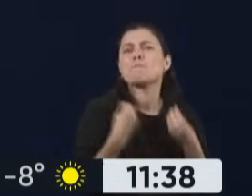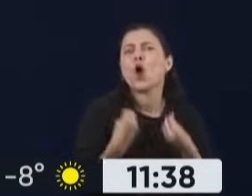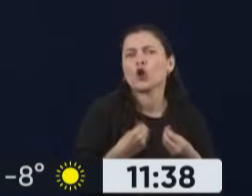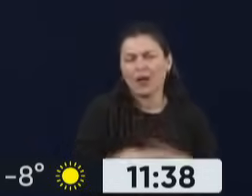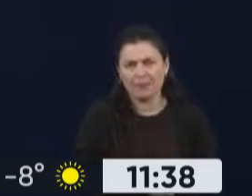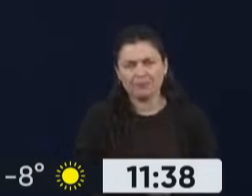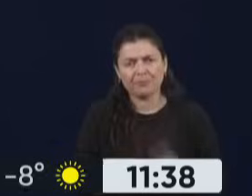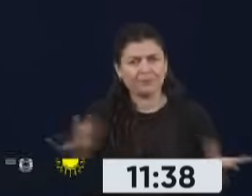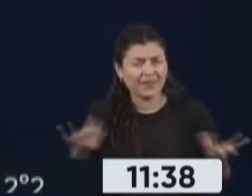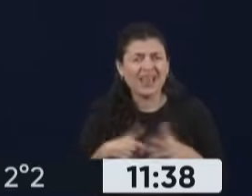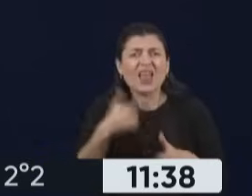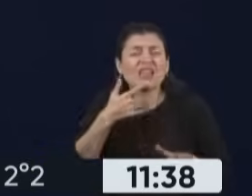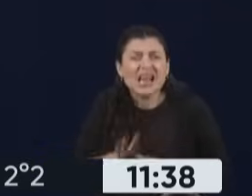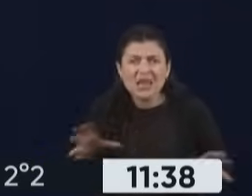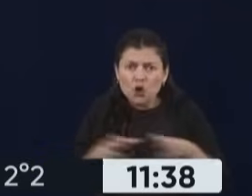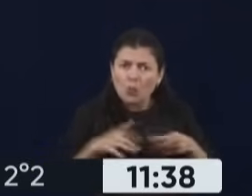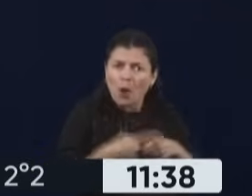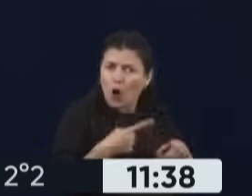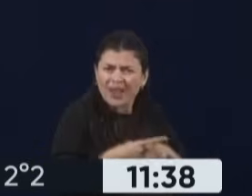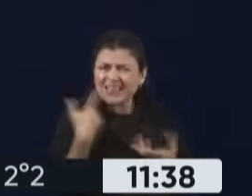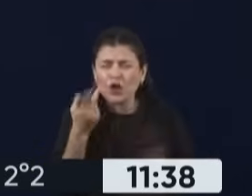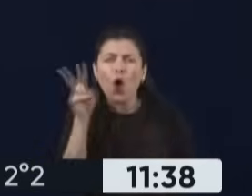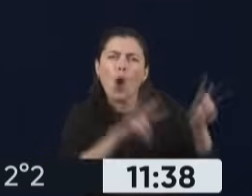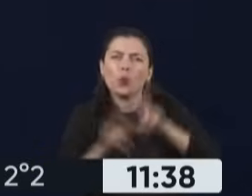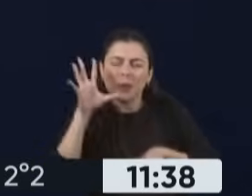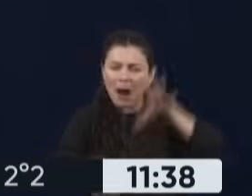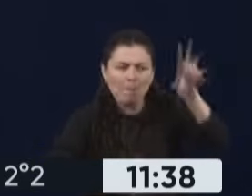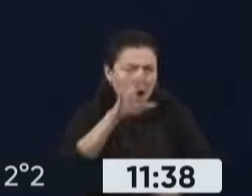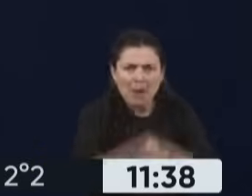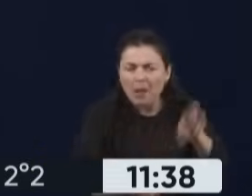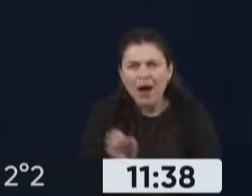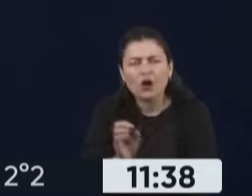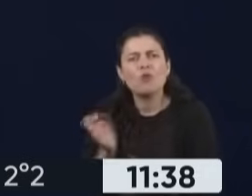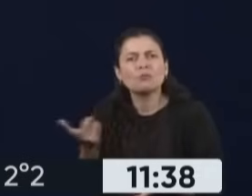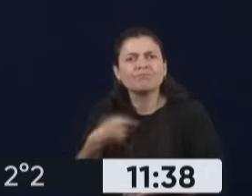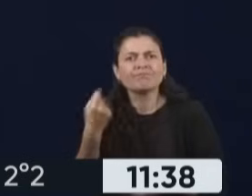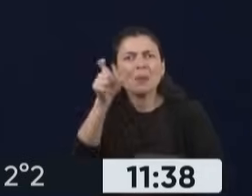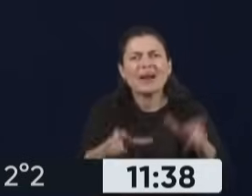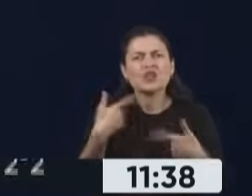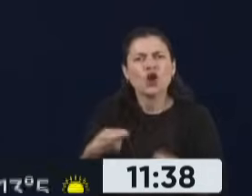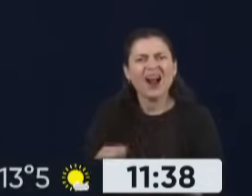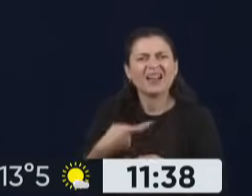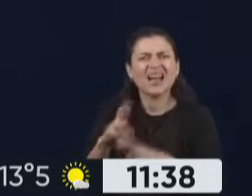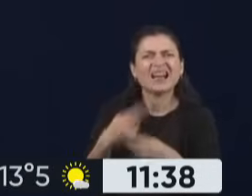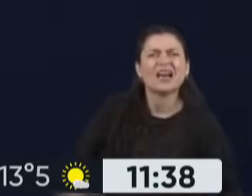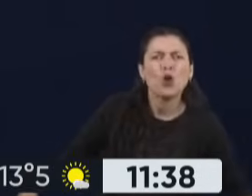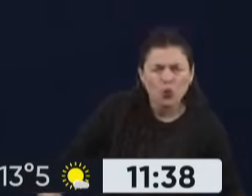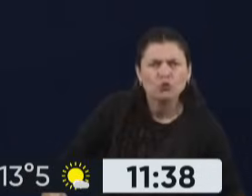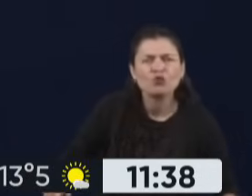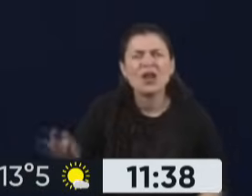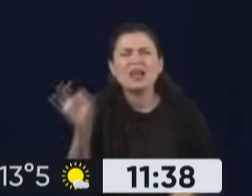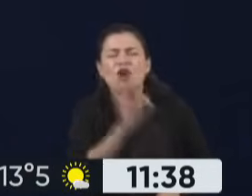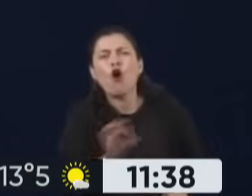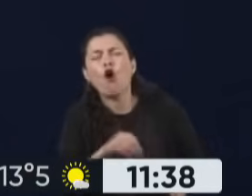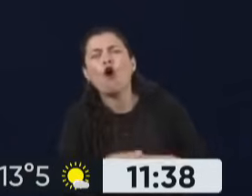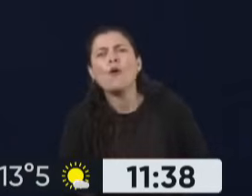la voracidad fiscal de los políticos nos llevó a malgastar recursos en vigilar a una persona por cometer delitos imperdonables